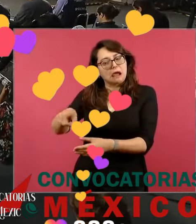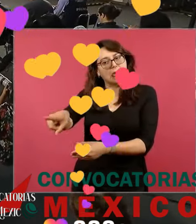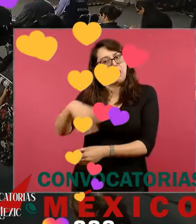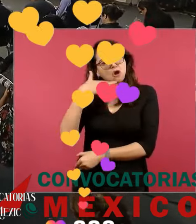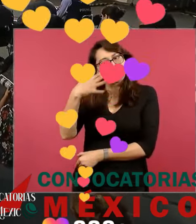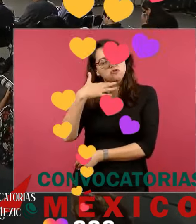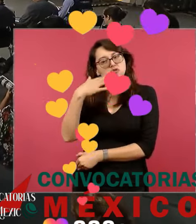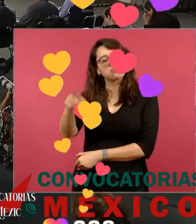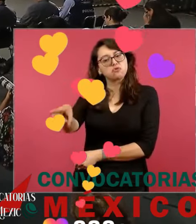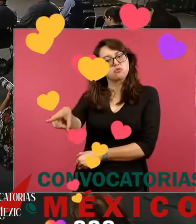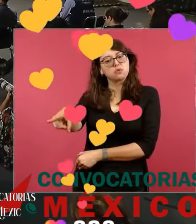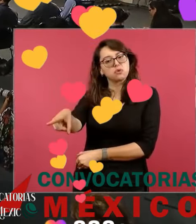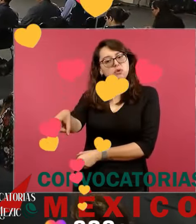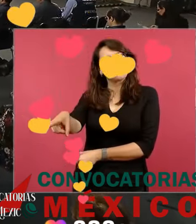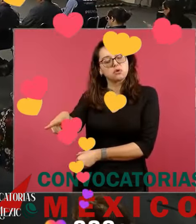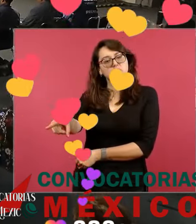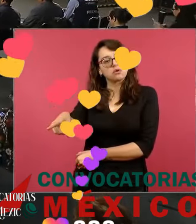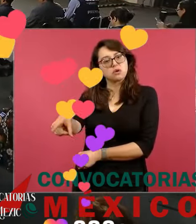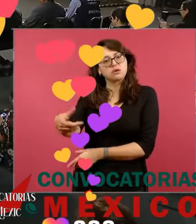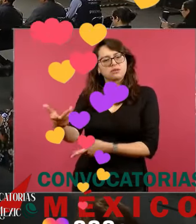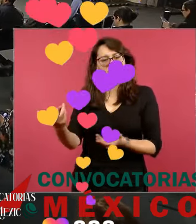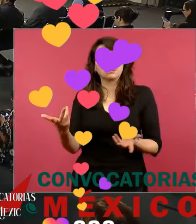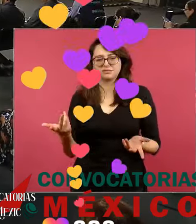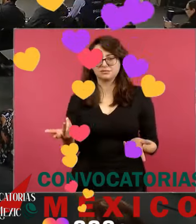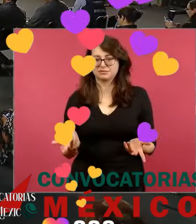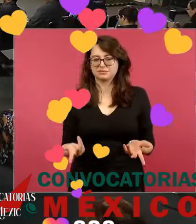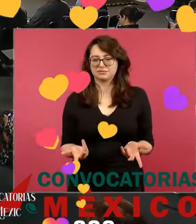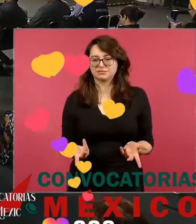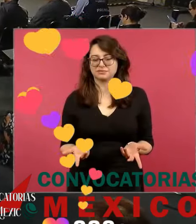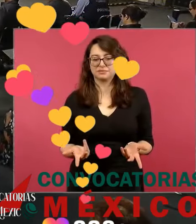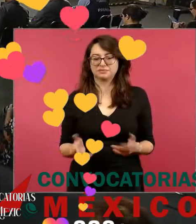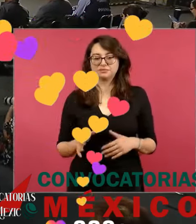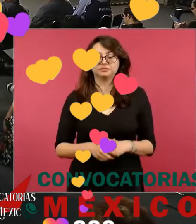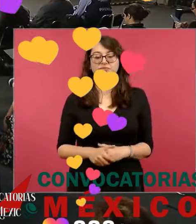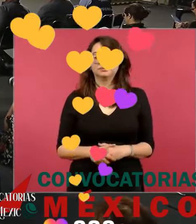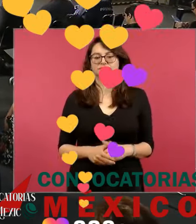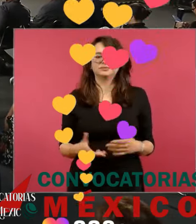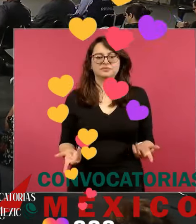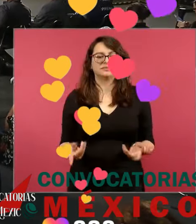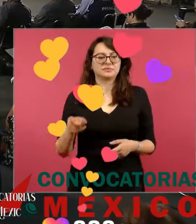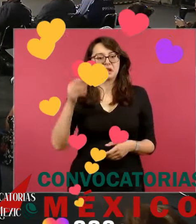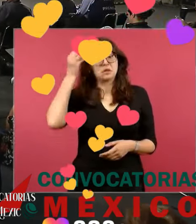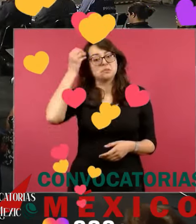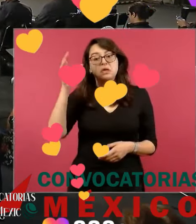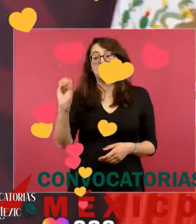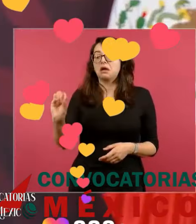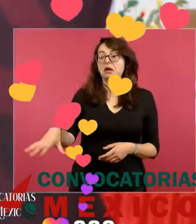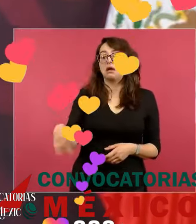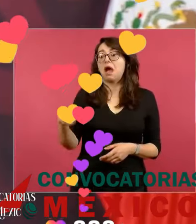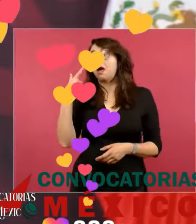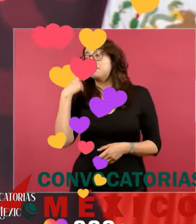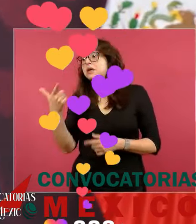en una caseta telefónica, que ya ni siquiera hay casetas telefónicas, o en cualquier otro sitio, ¿no?